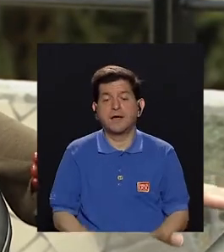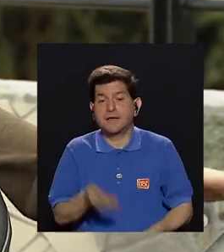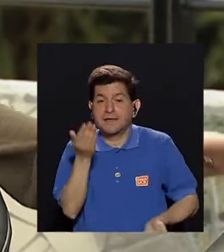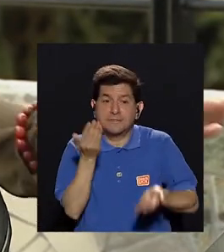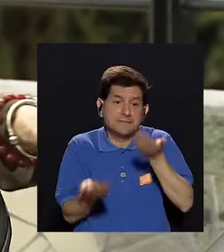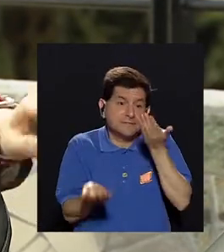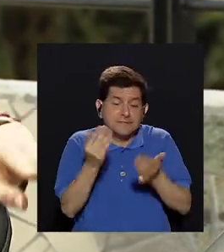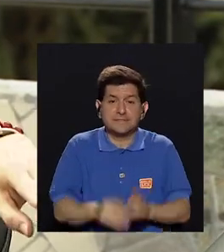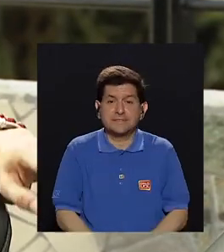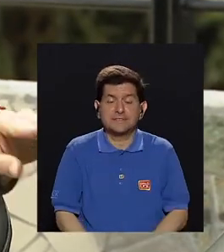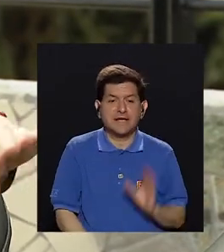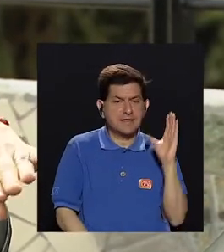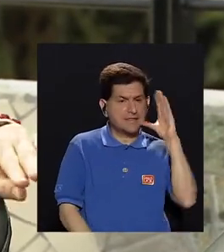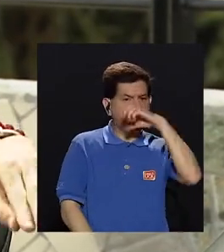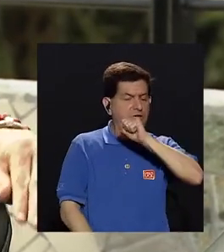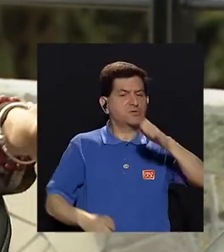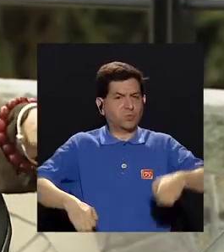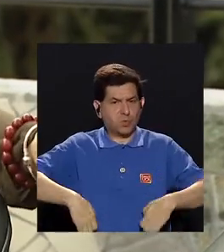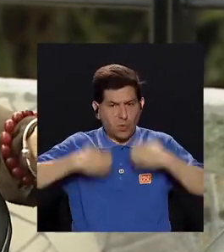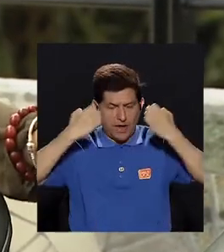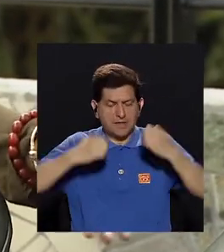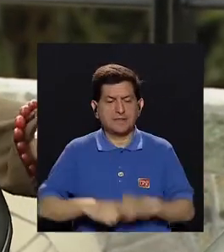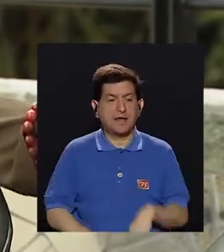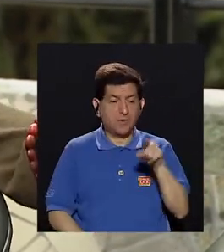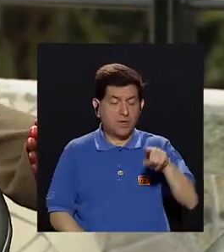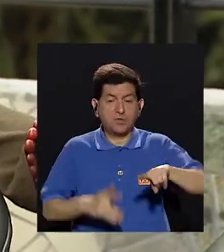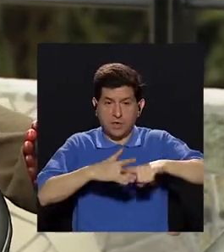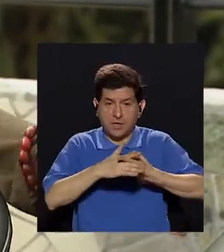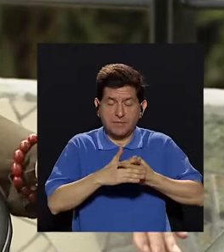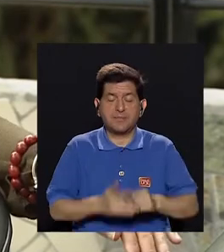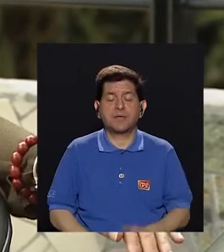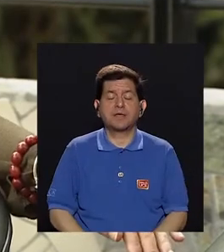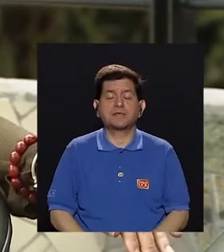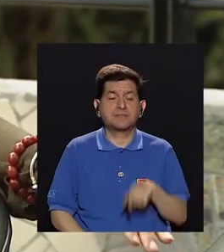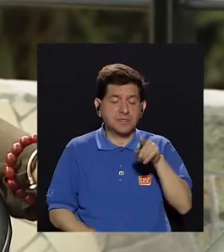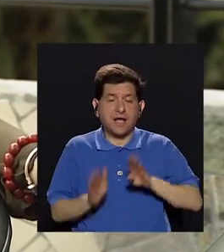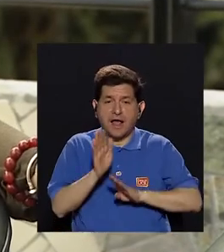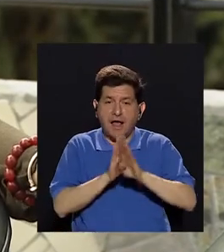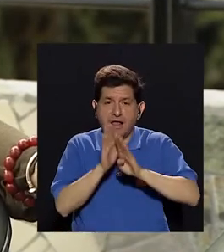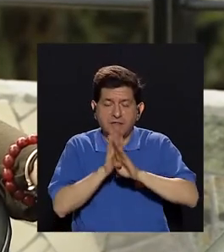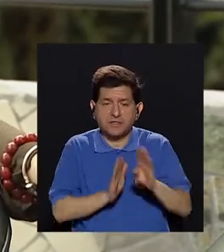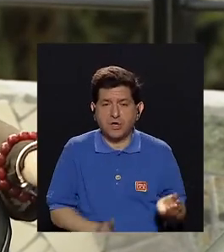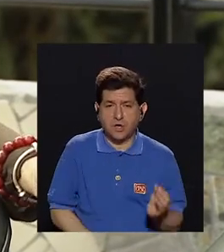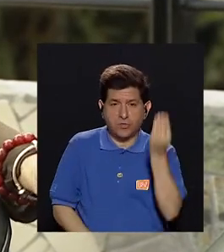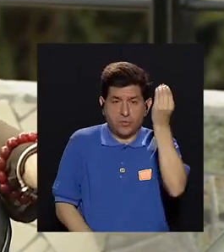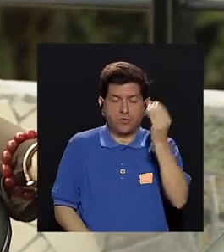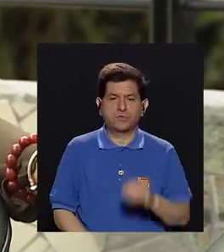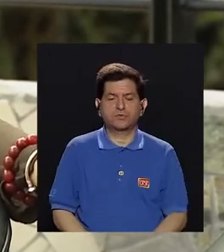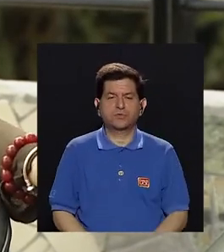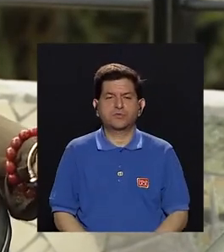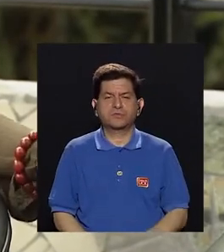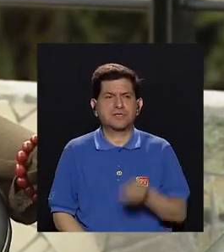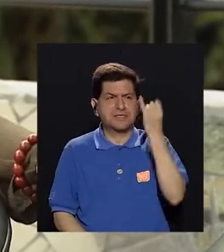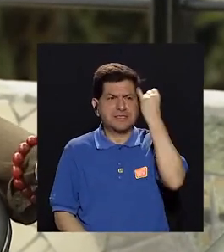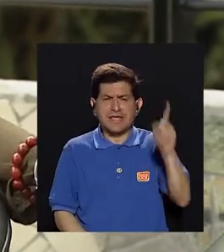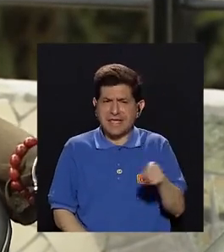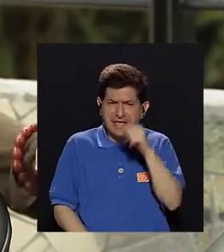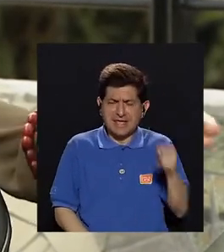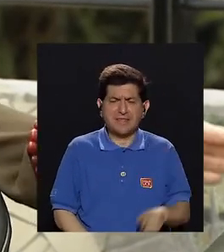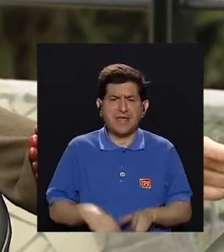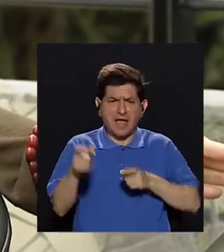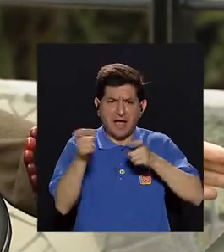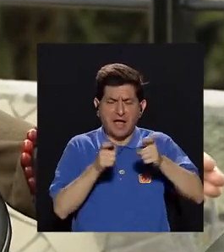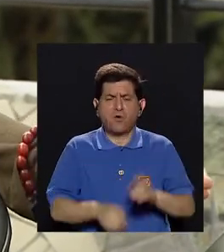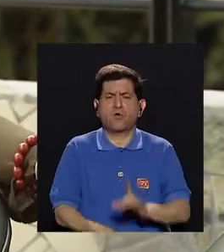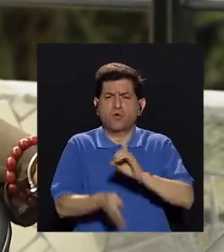que usualmente vamos a darnos cuenta que existen cuando la chica empieza su desarrollo puberal. Entonces tenemos que sacarnos de la cabeza la idea que el